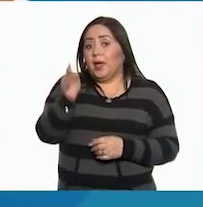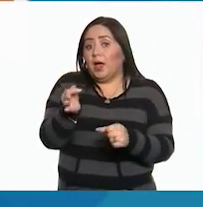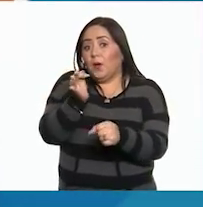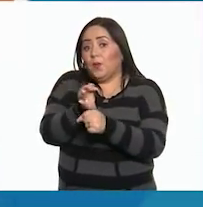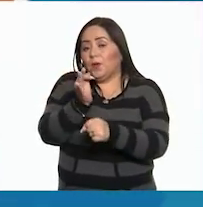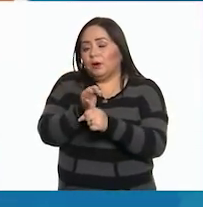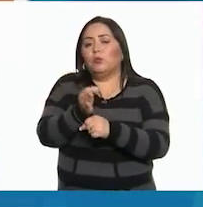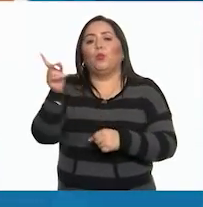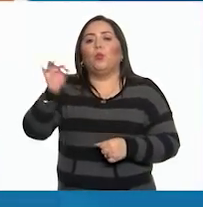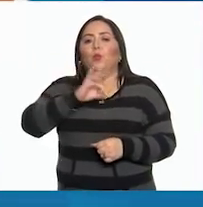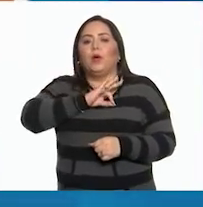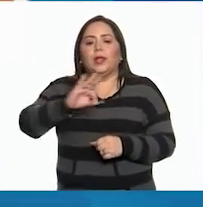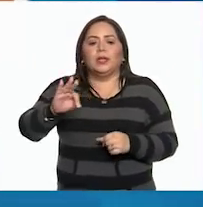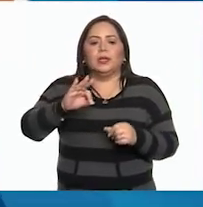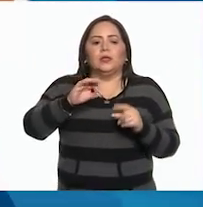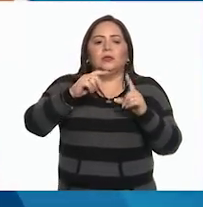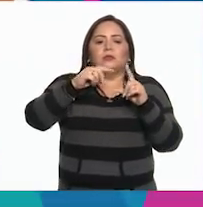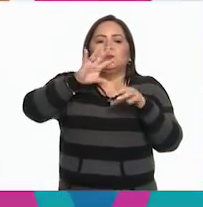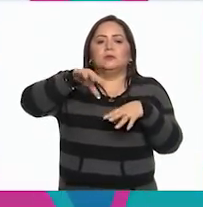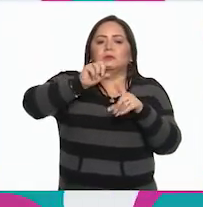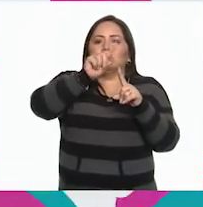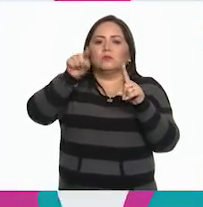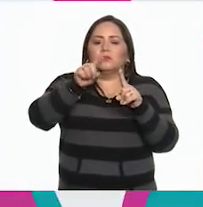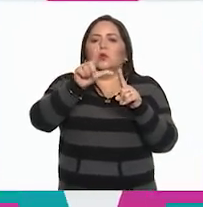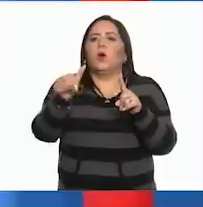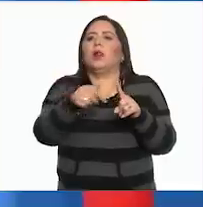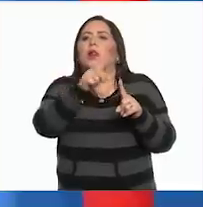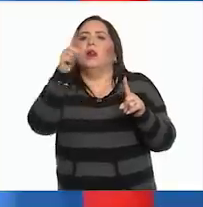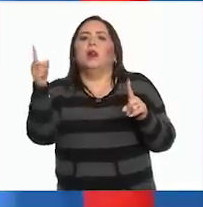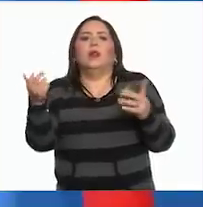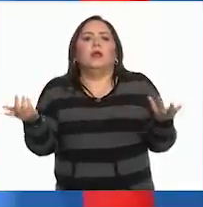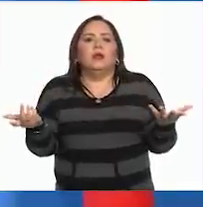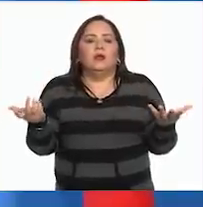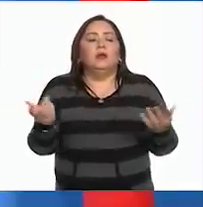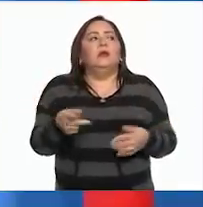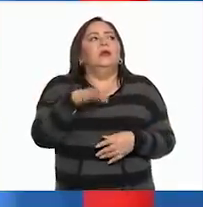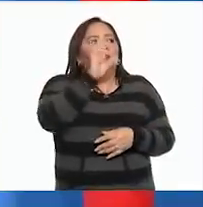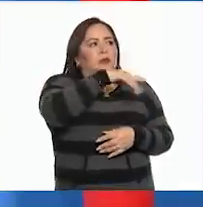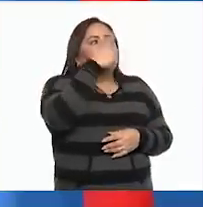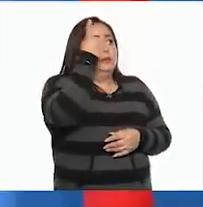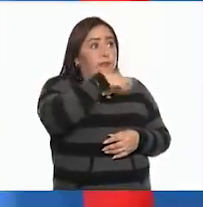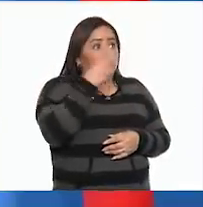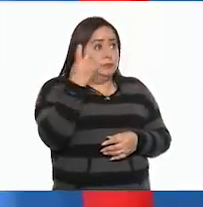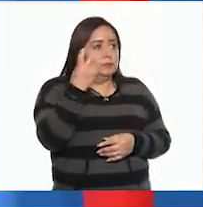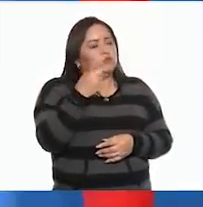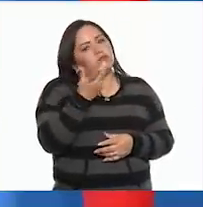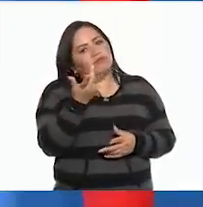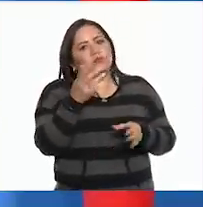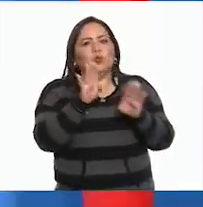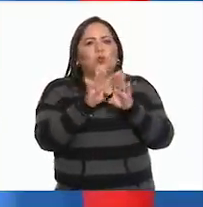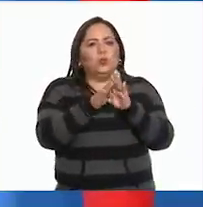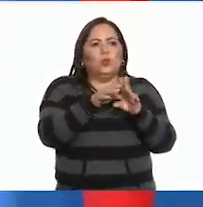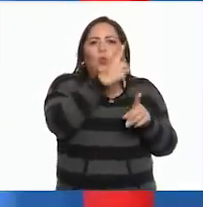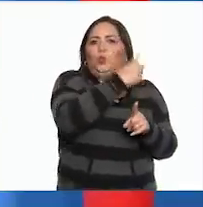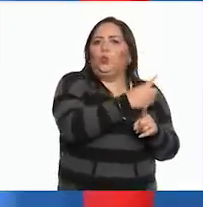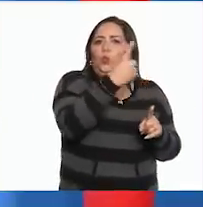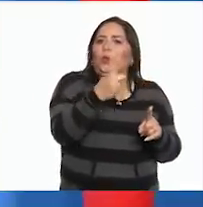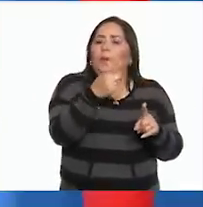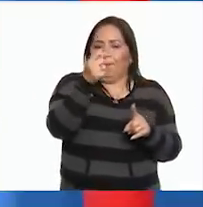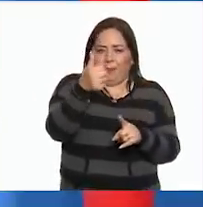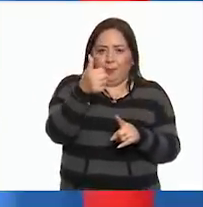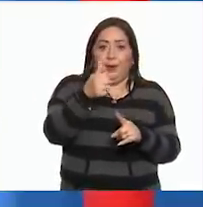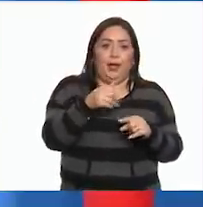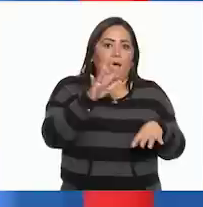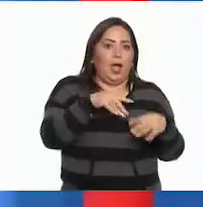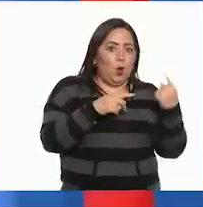momento, ¿podrías formar la figura que le sigue? Ah, para eso tendría que ver cómo se formó cada una. A ver,